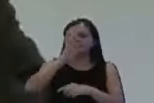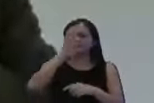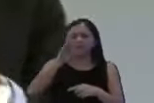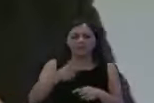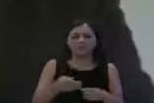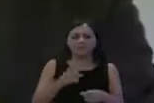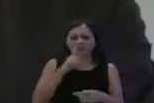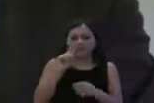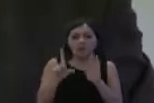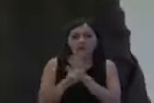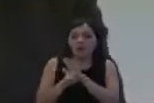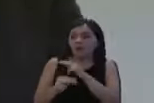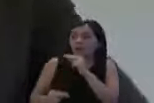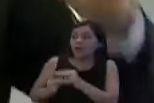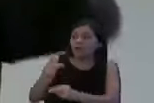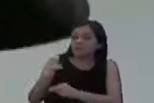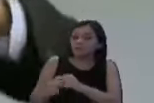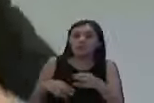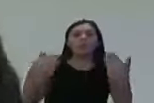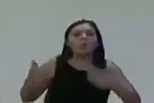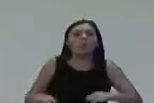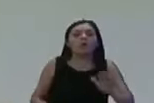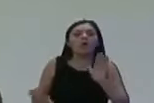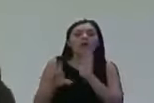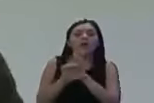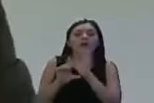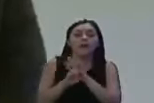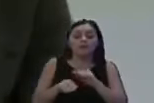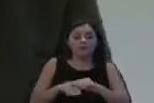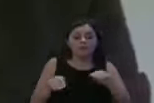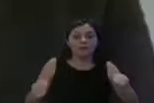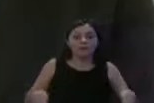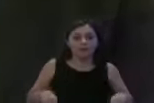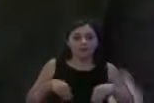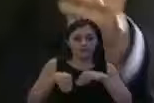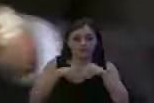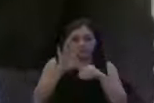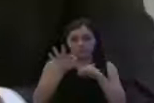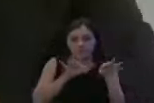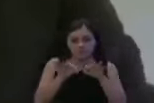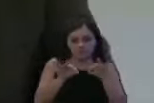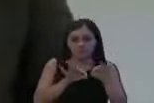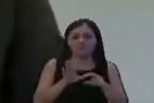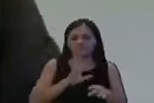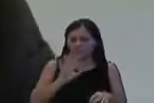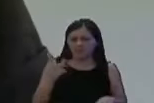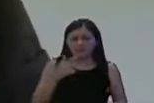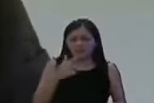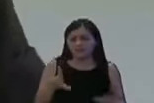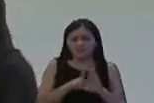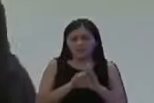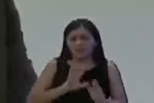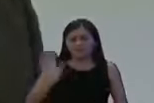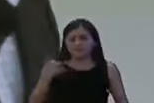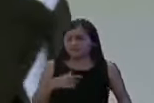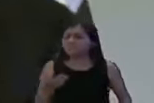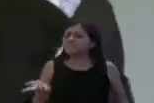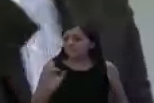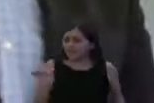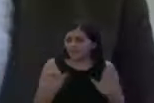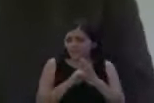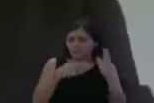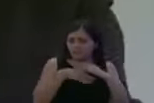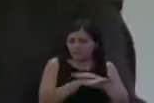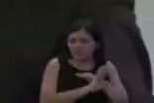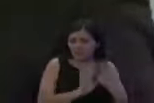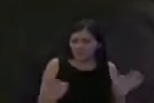leyes de herencia y de plusvalía que ya me voy ya les voy a explicar ya les quitamos ese pretexto ahora dicen que no que